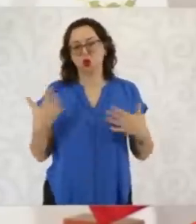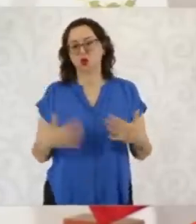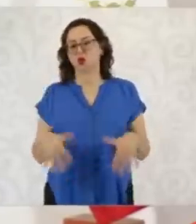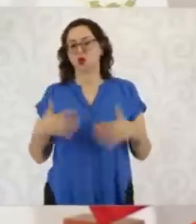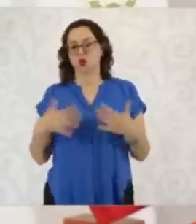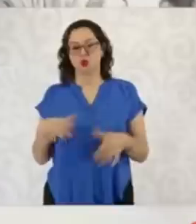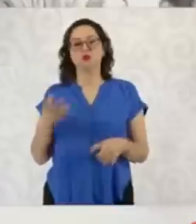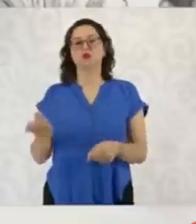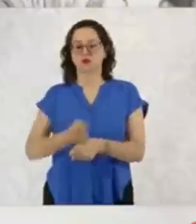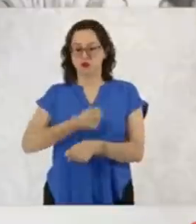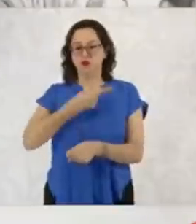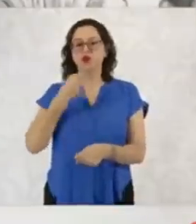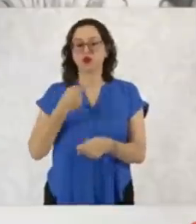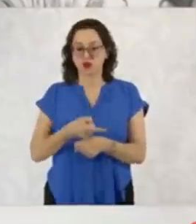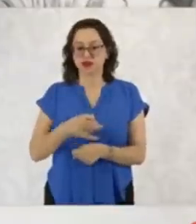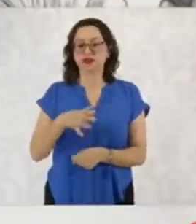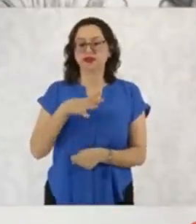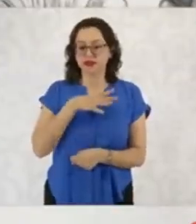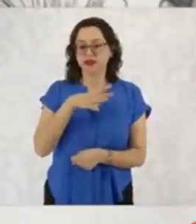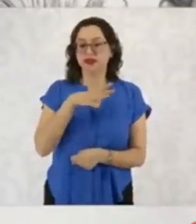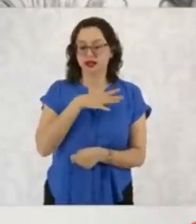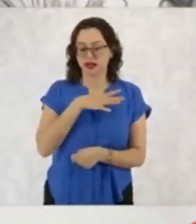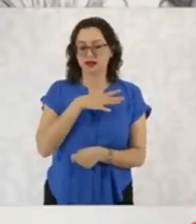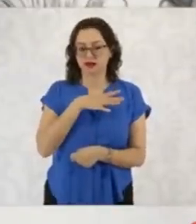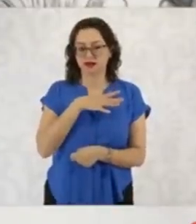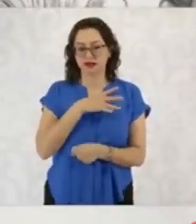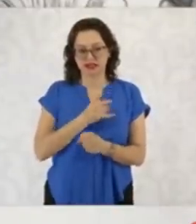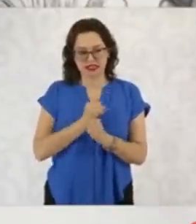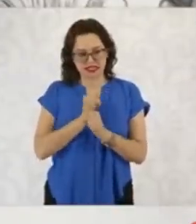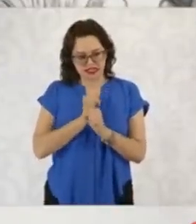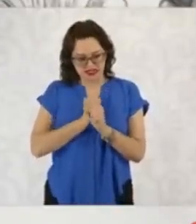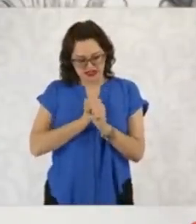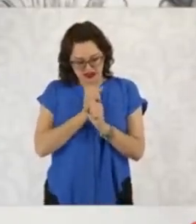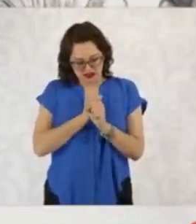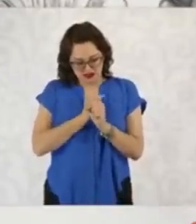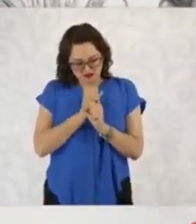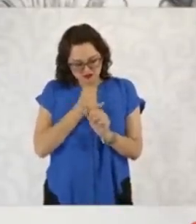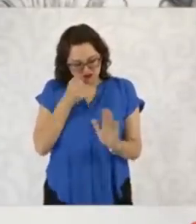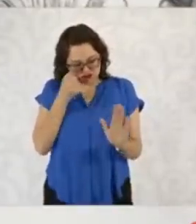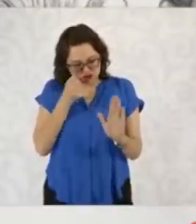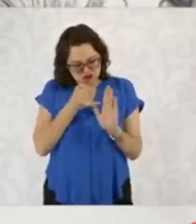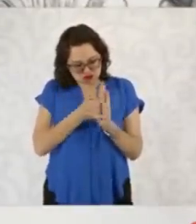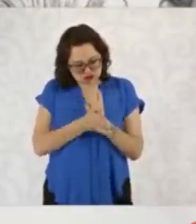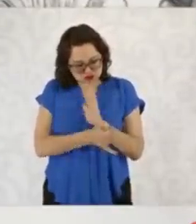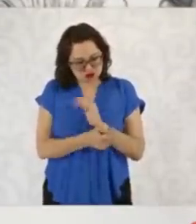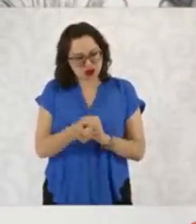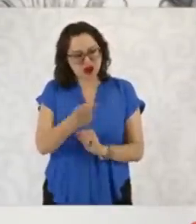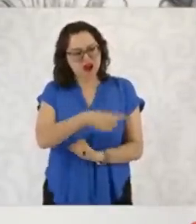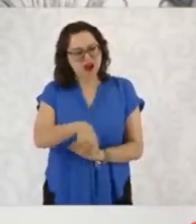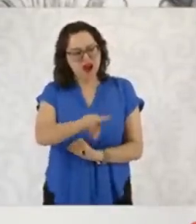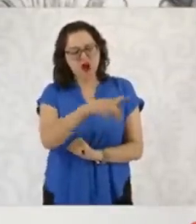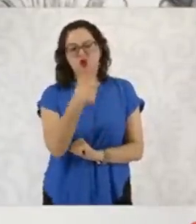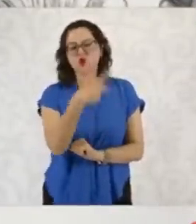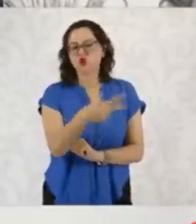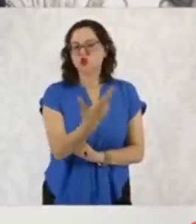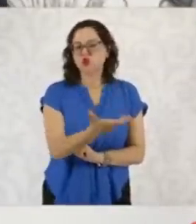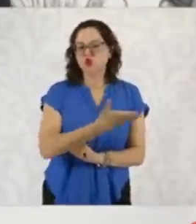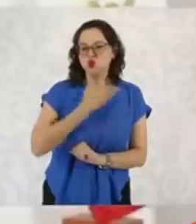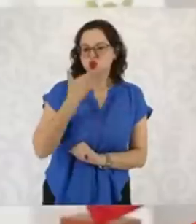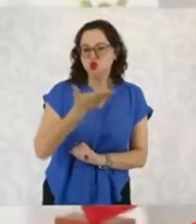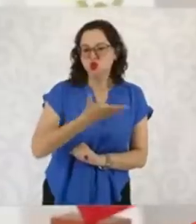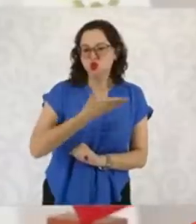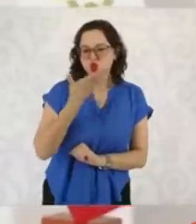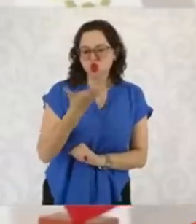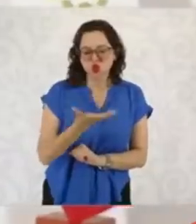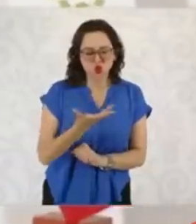enorme oportunidad para poder escarbar en la forma de operar de